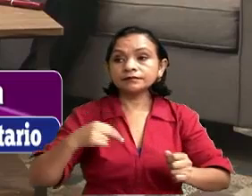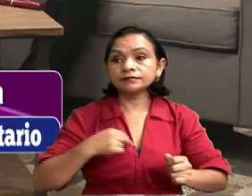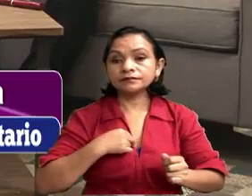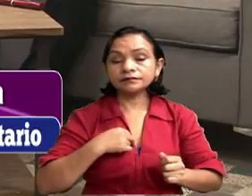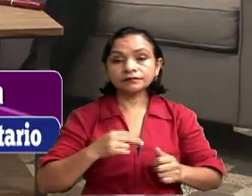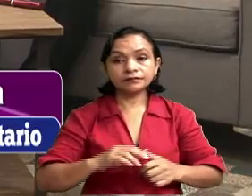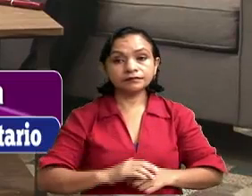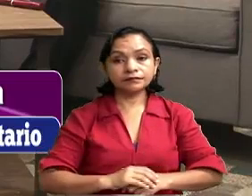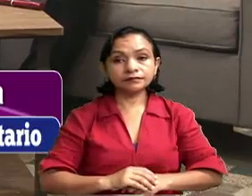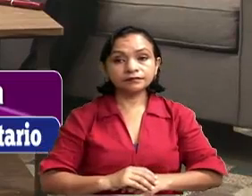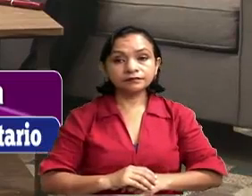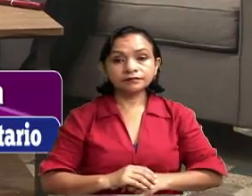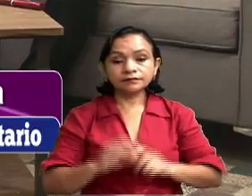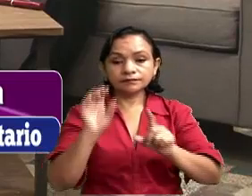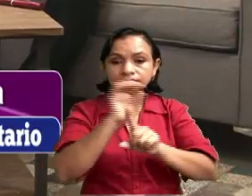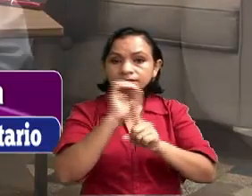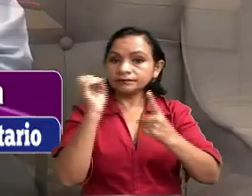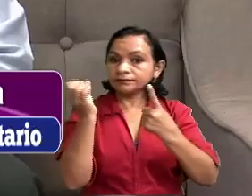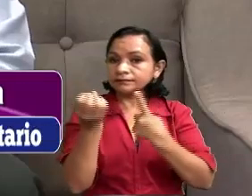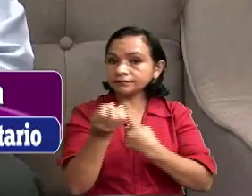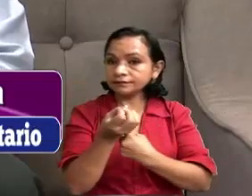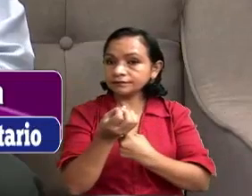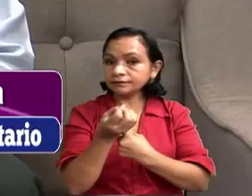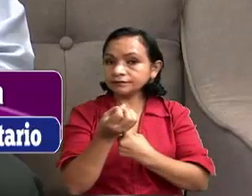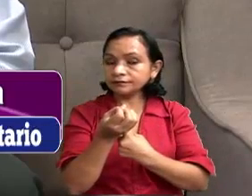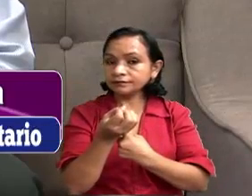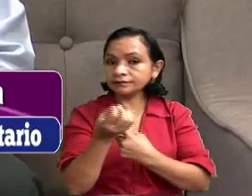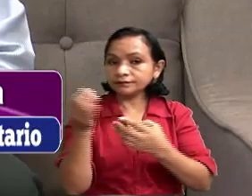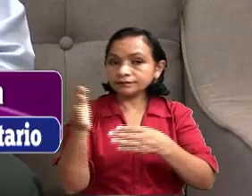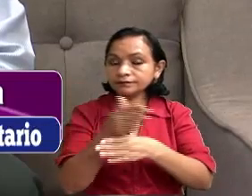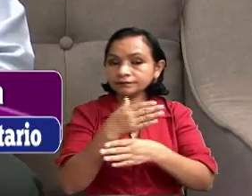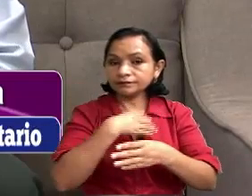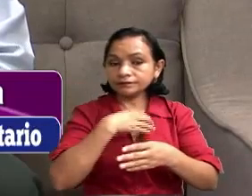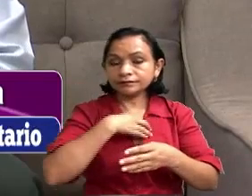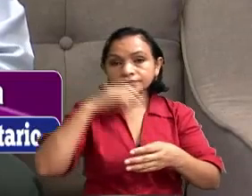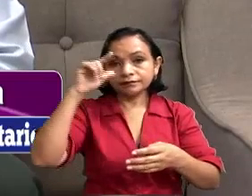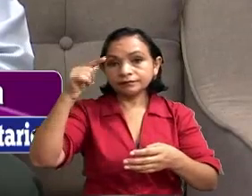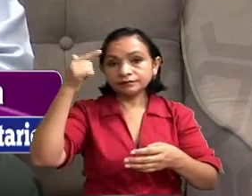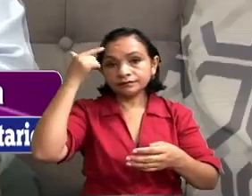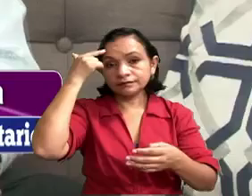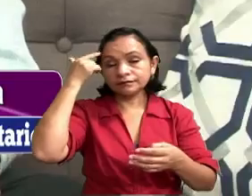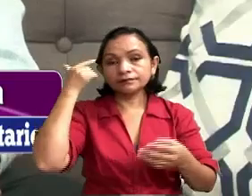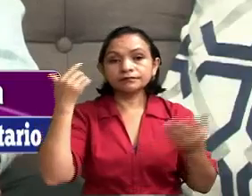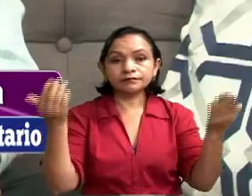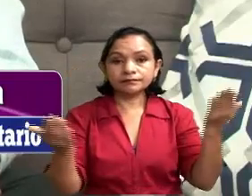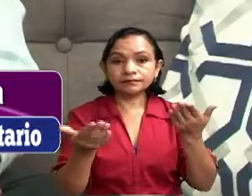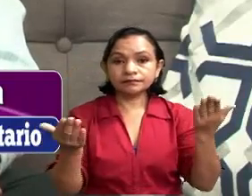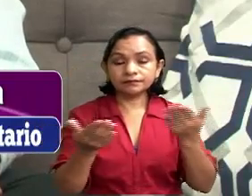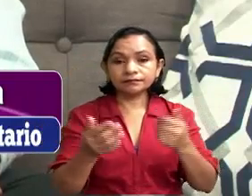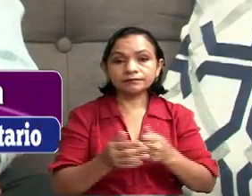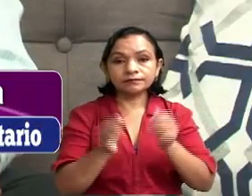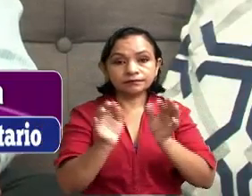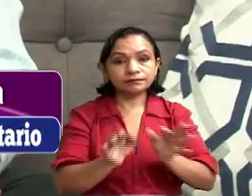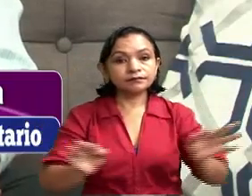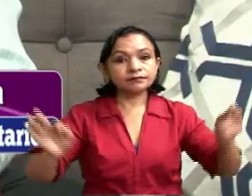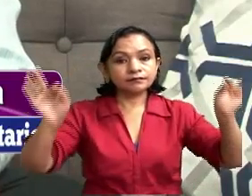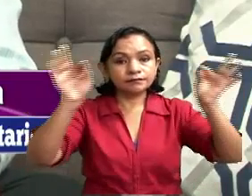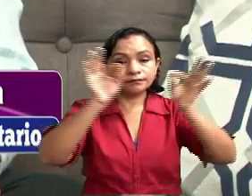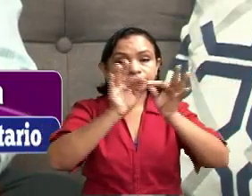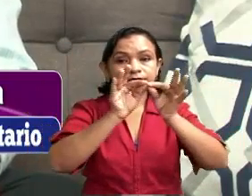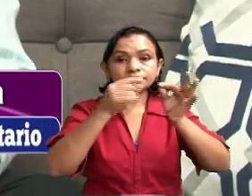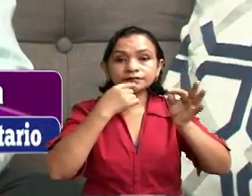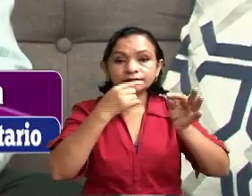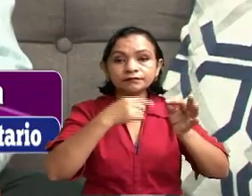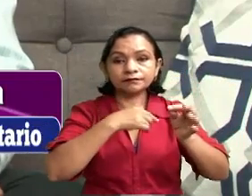las organizaciones, entidades del Estado a nivel central. Por ejemplo, te menciono uno de los más importantes que